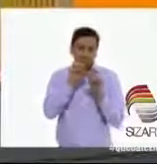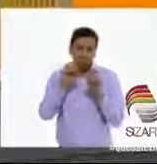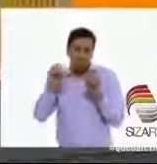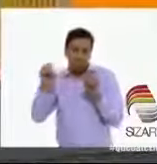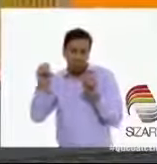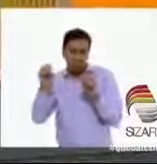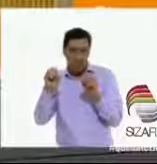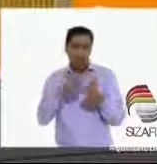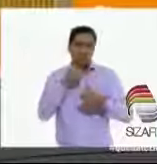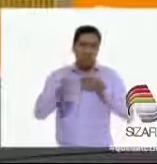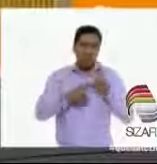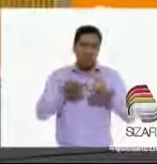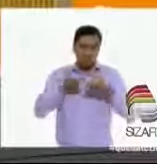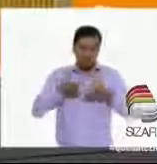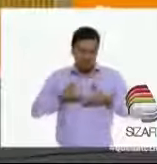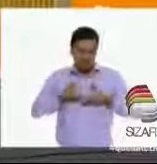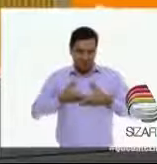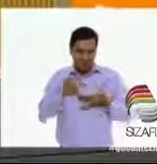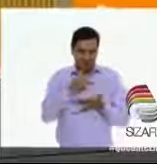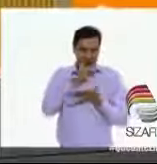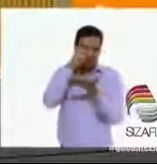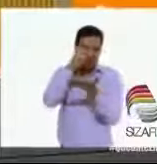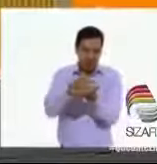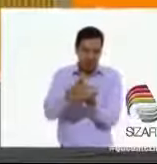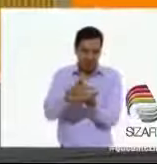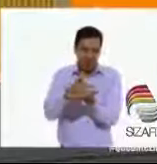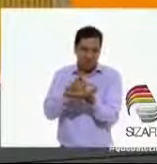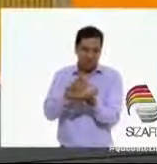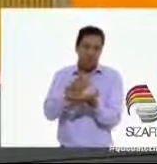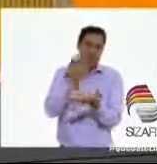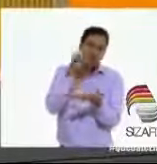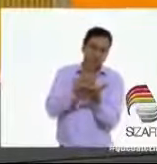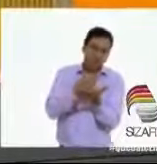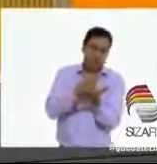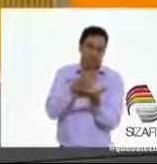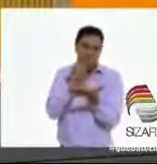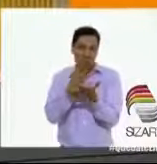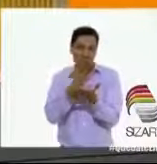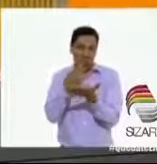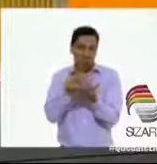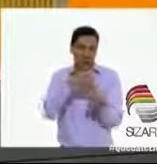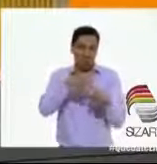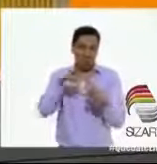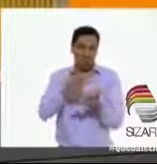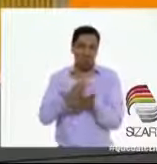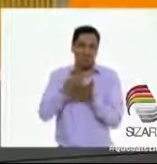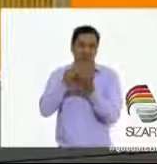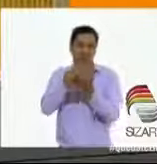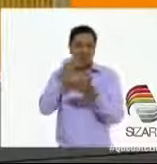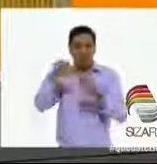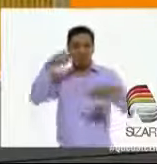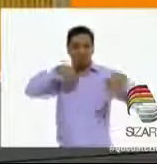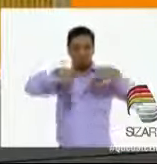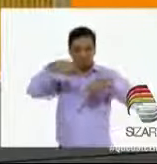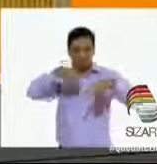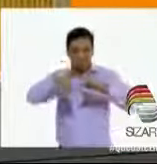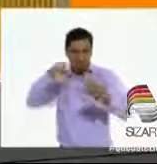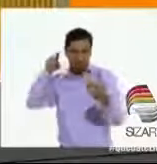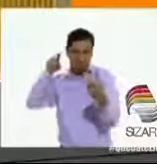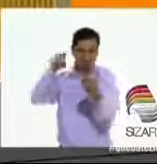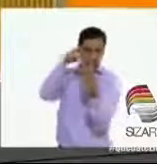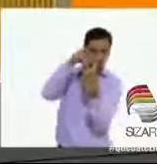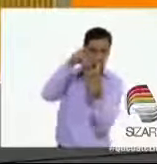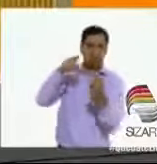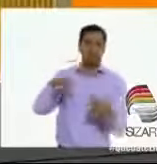deportista olímpico obtenga una medalla de oro o una de plata. O tal vez que el gol que le otorgará el campeonato a nuestro equipo